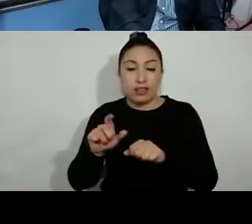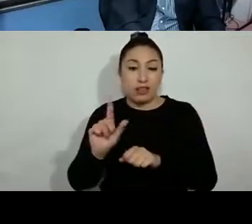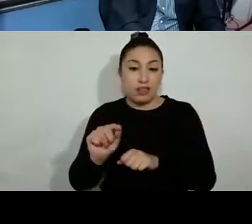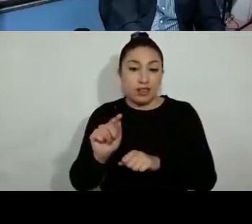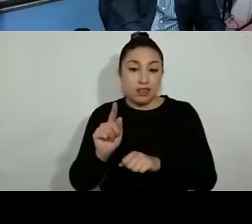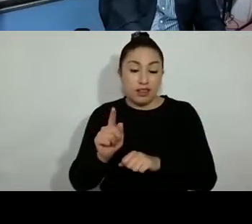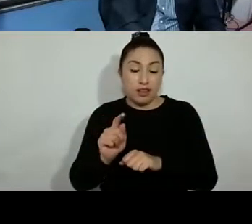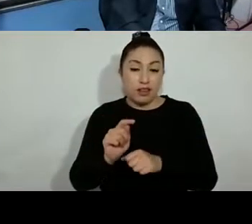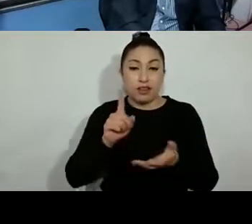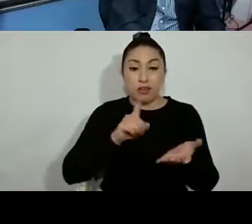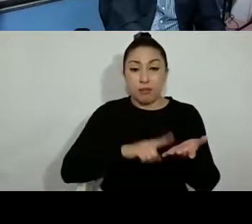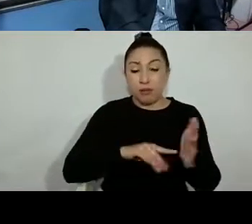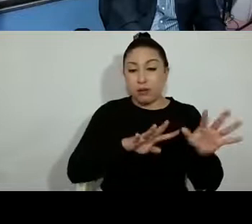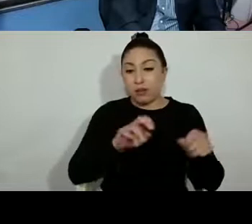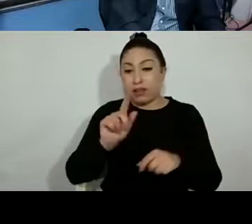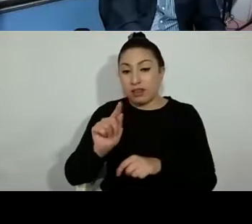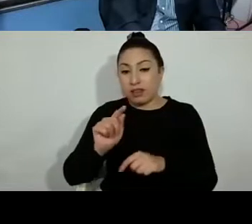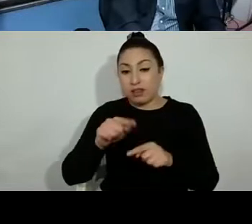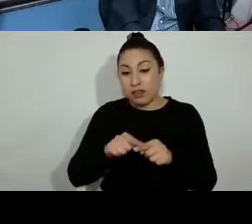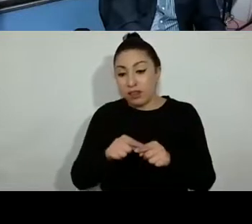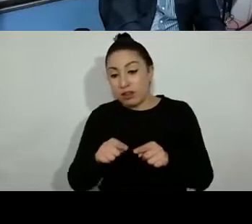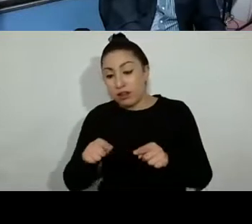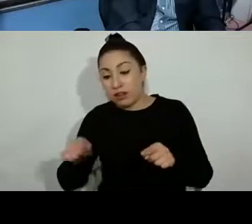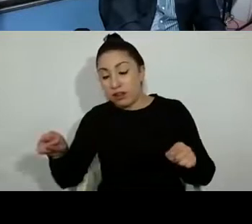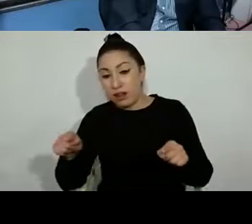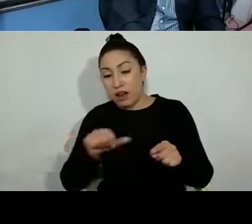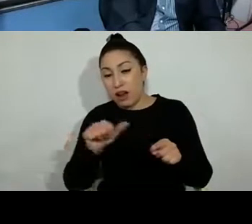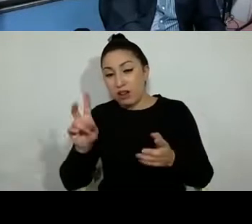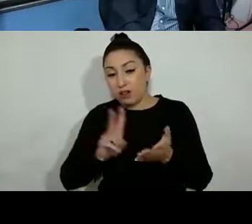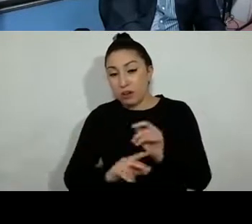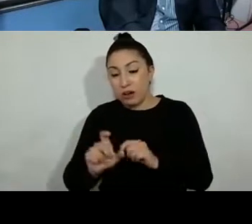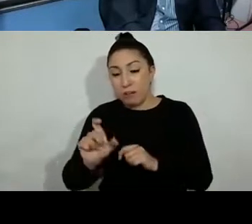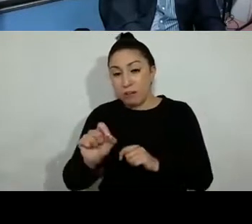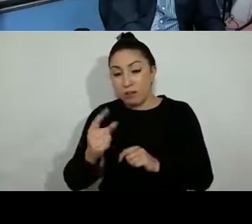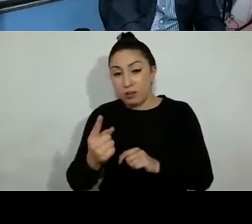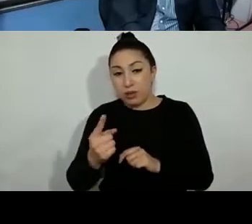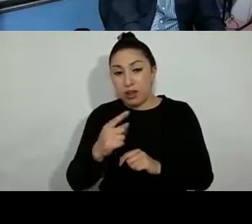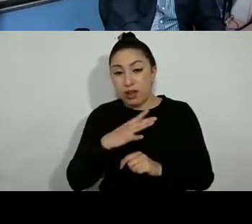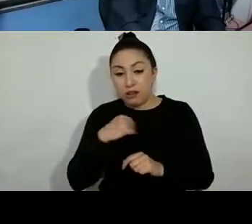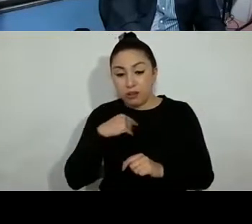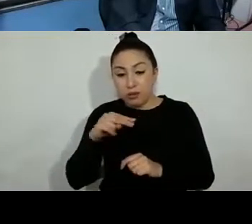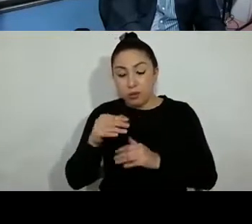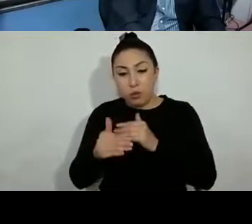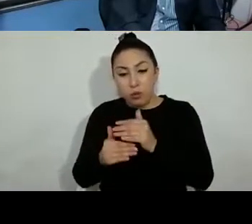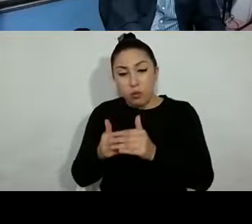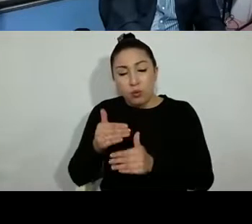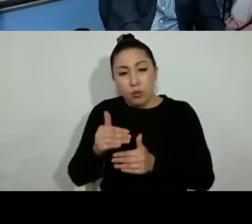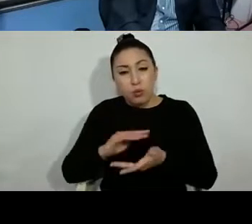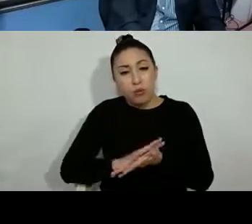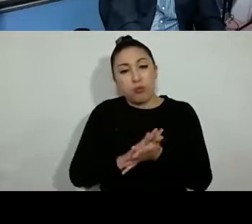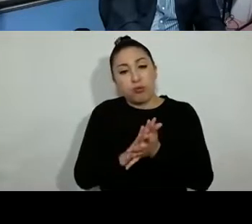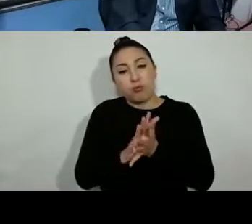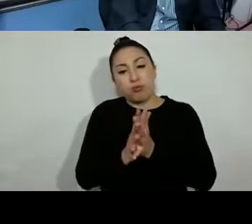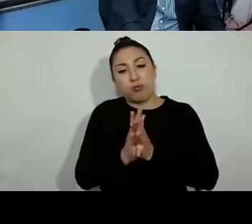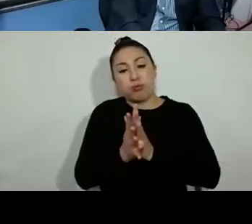De 1970 para acá se nos viene un proceso de transformaciones, consecuencias de